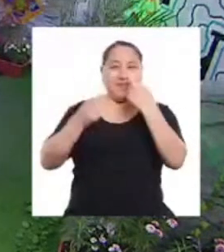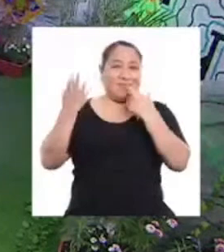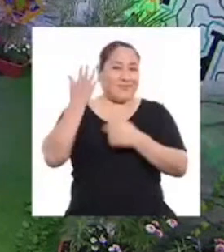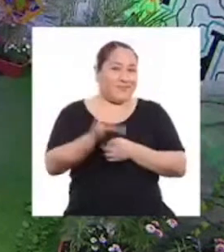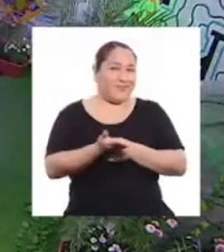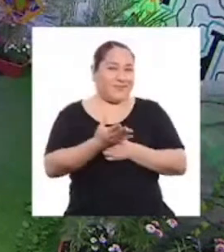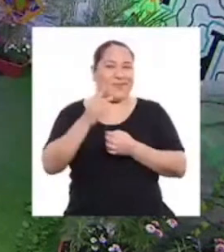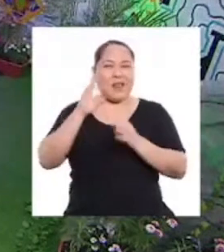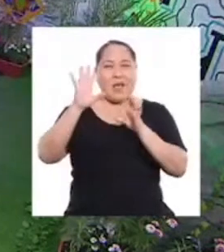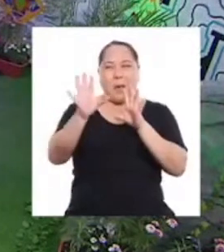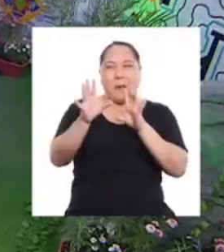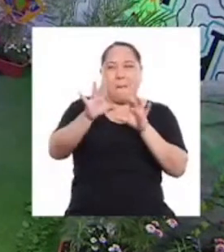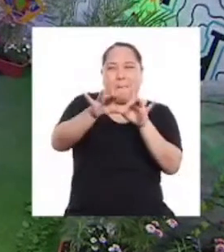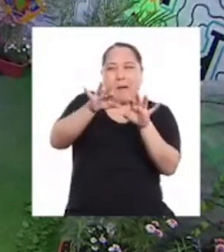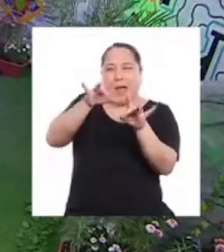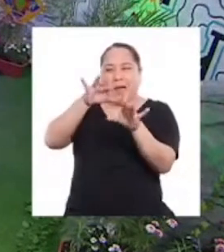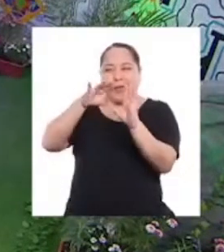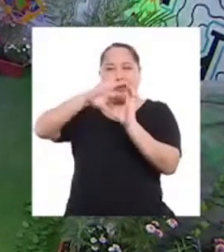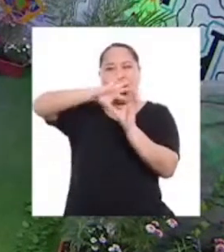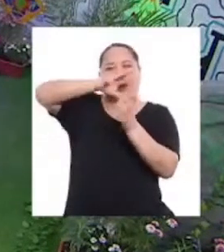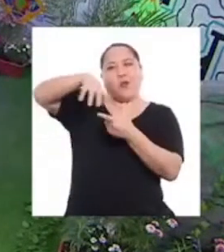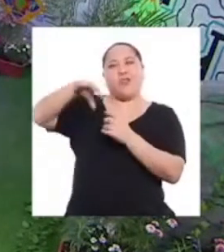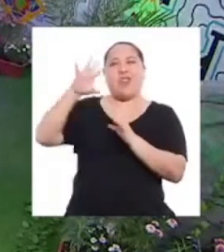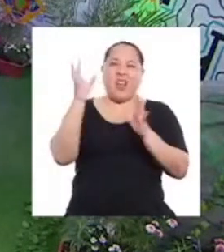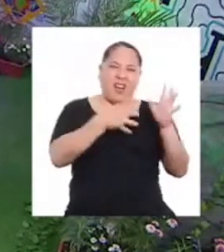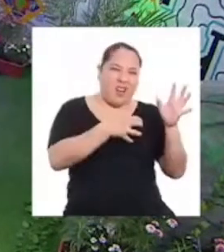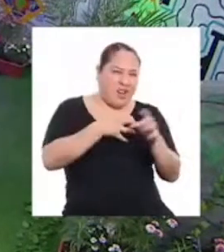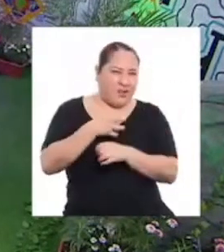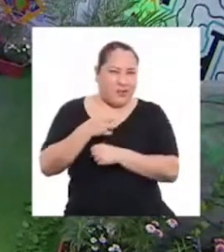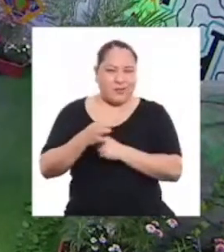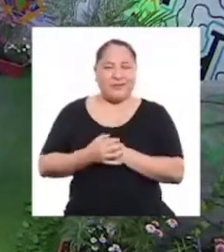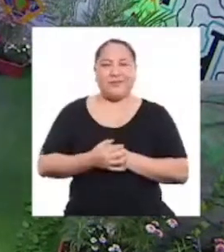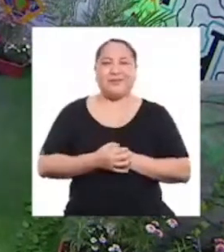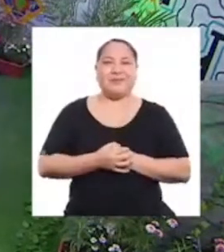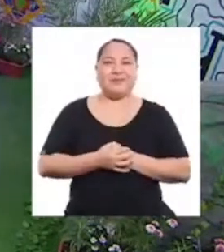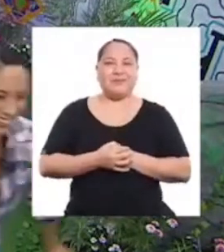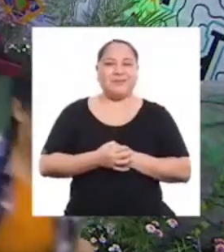Estamos de vuelta en el mágico mundo de Decao.